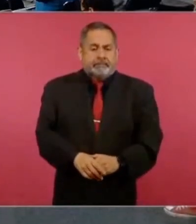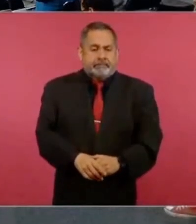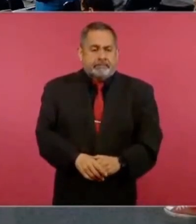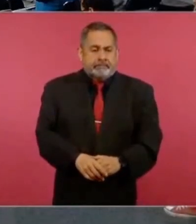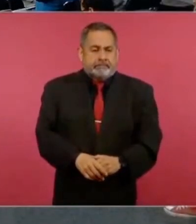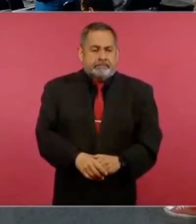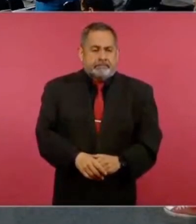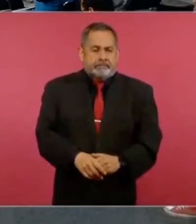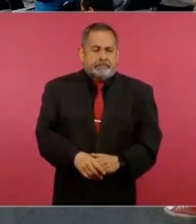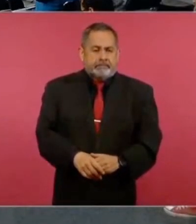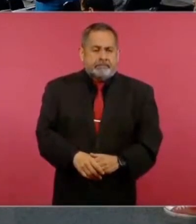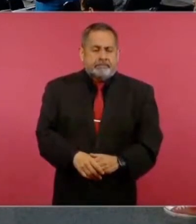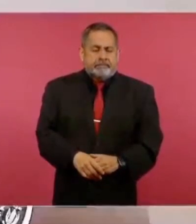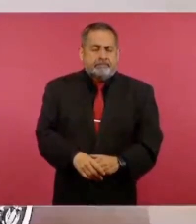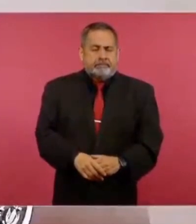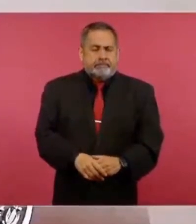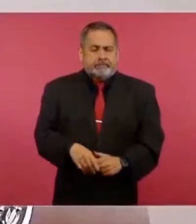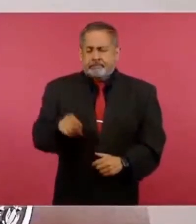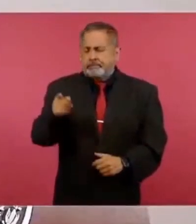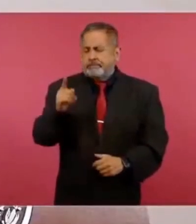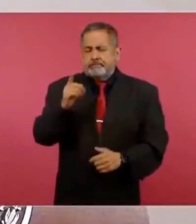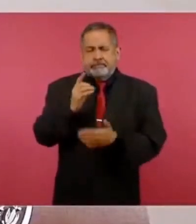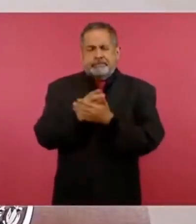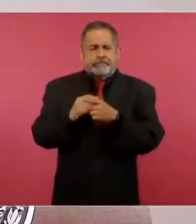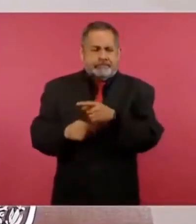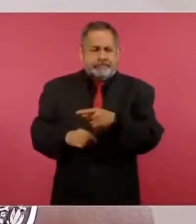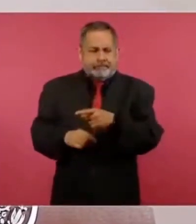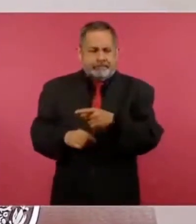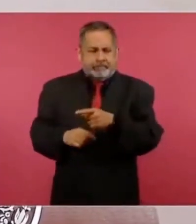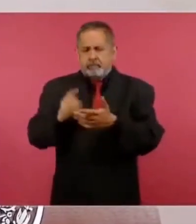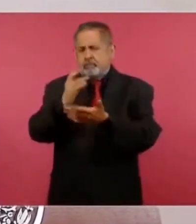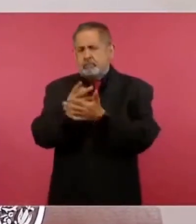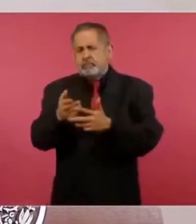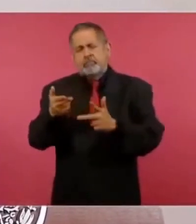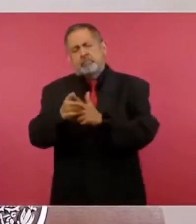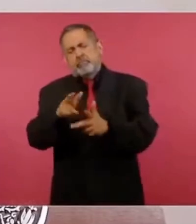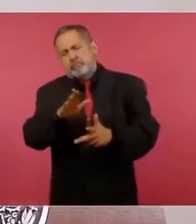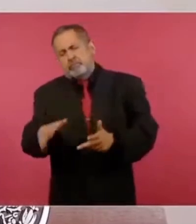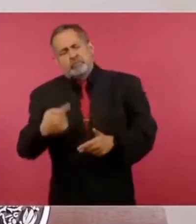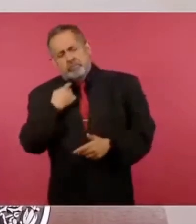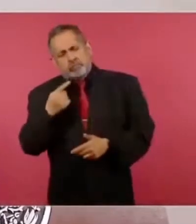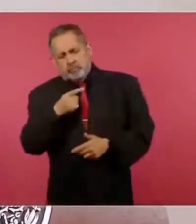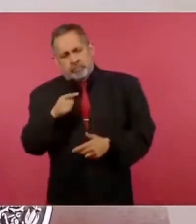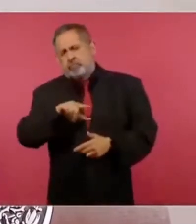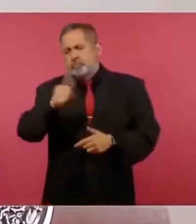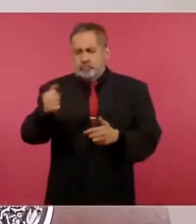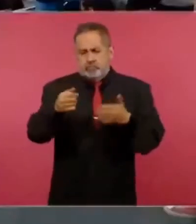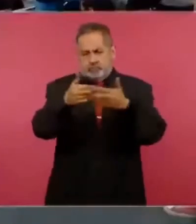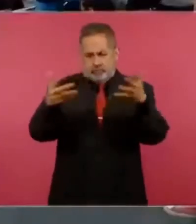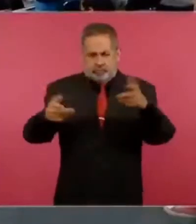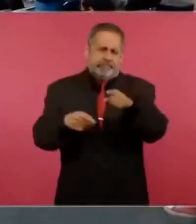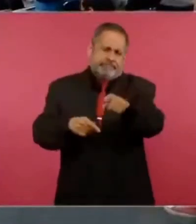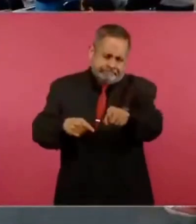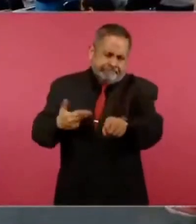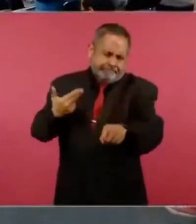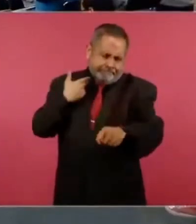Sí, pero no solo lo de homicidio, porque ahí